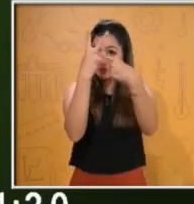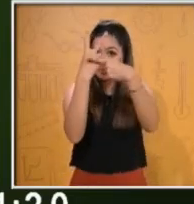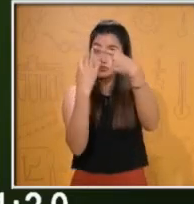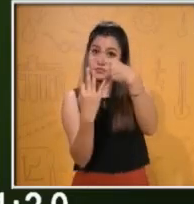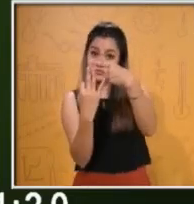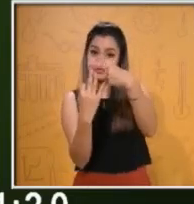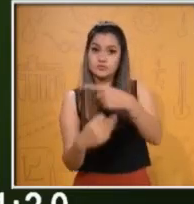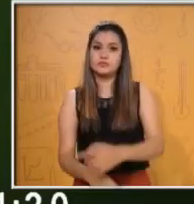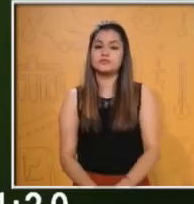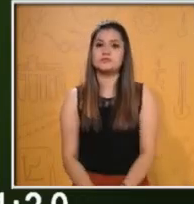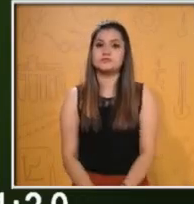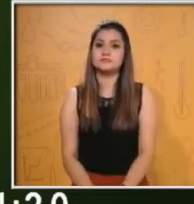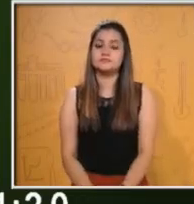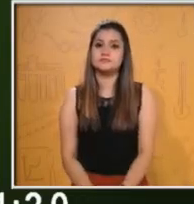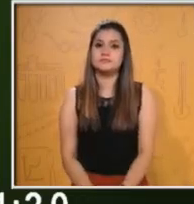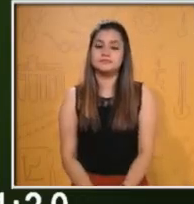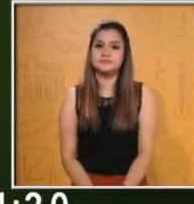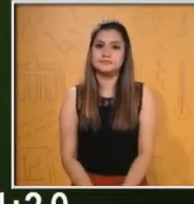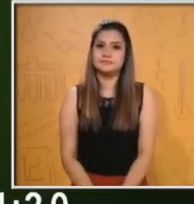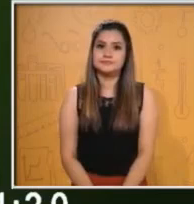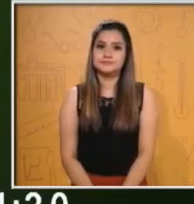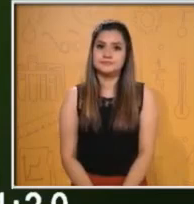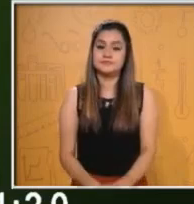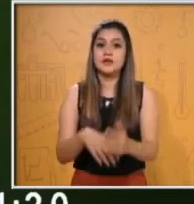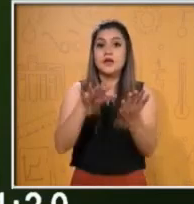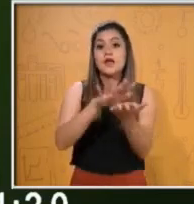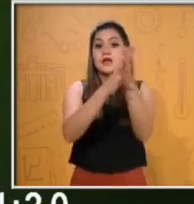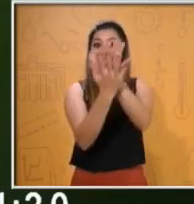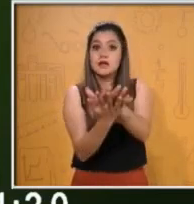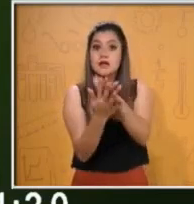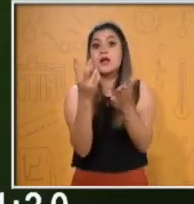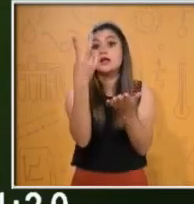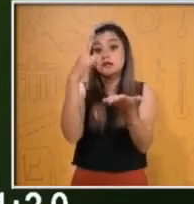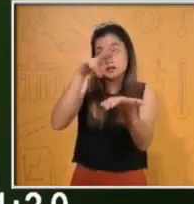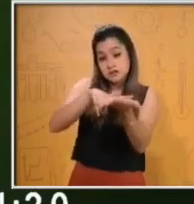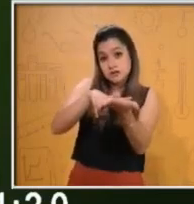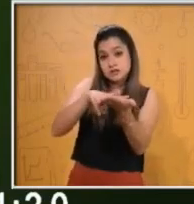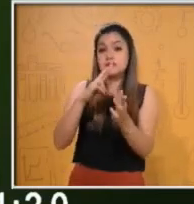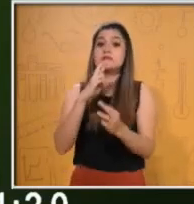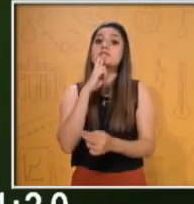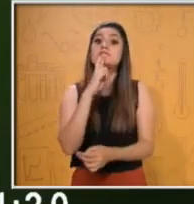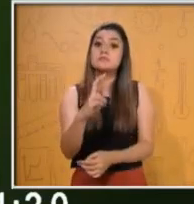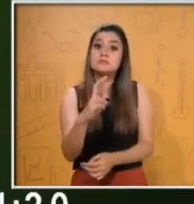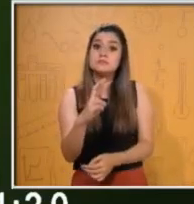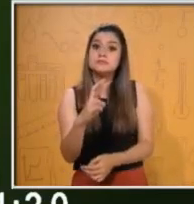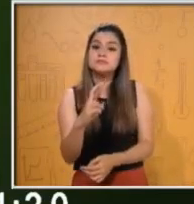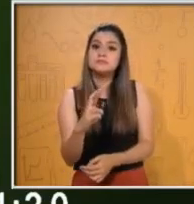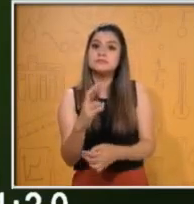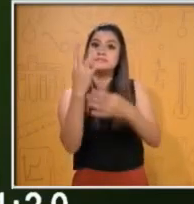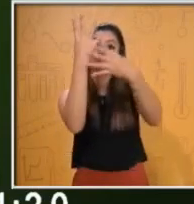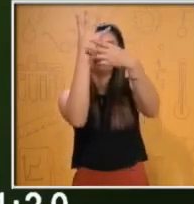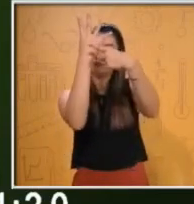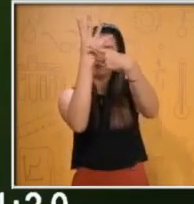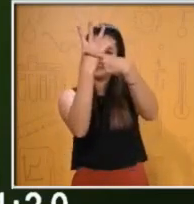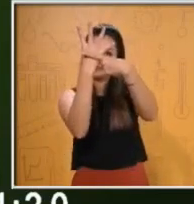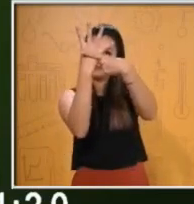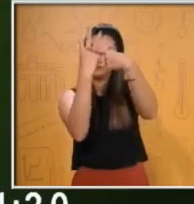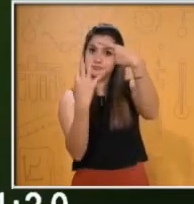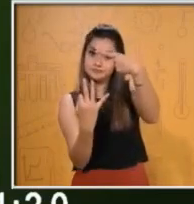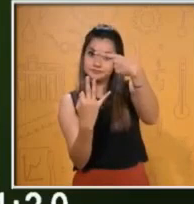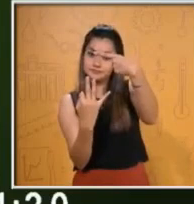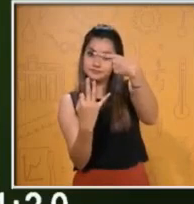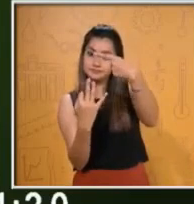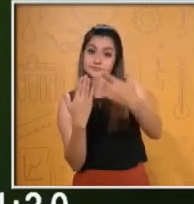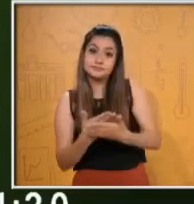Ese 2/3, esta fracción, la vamos a convertir al doble. Y la respuesta es 4/3. En